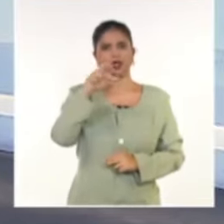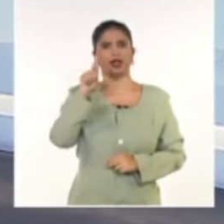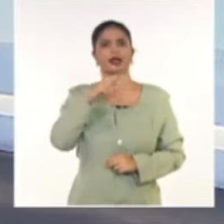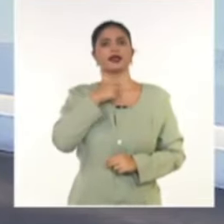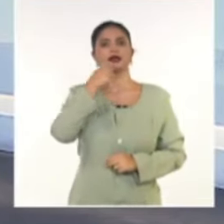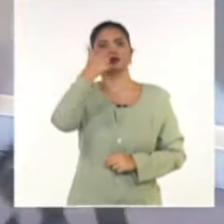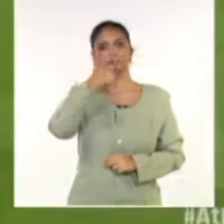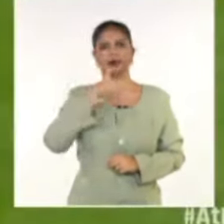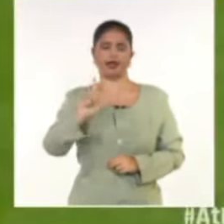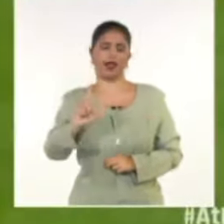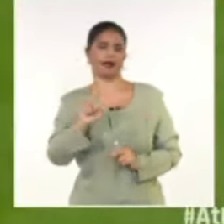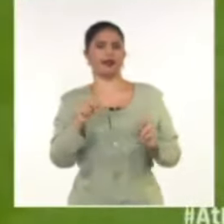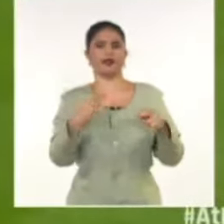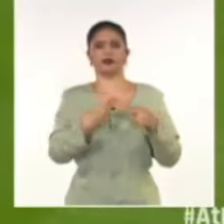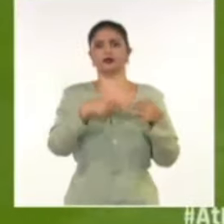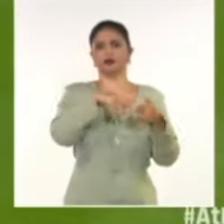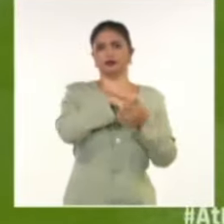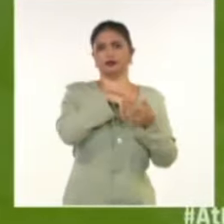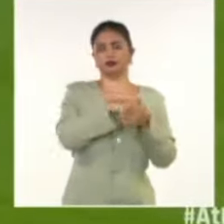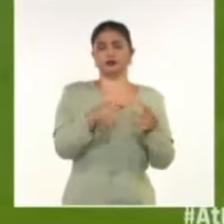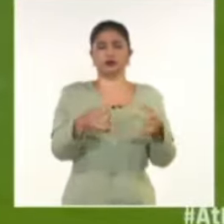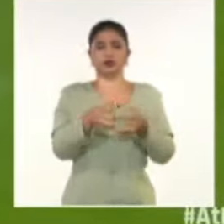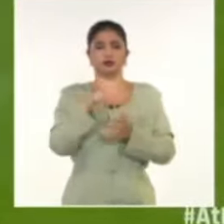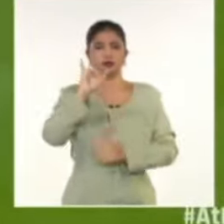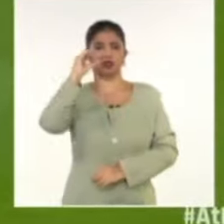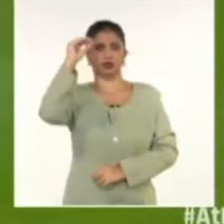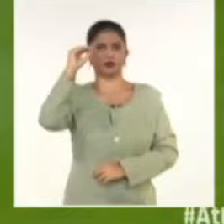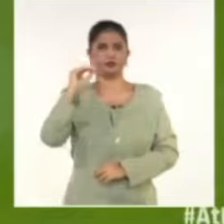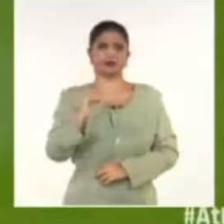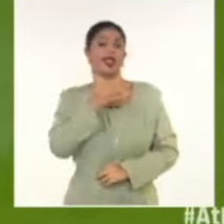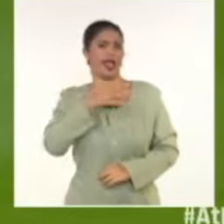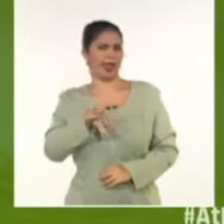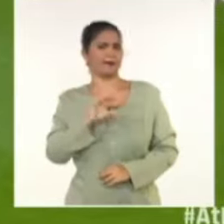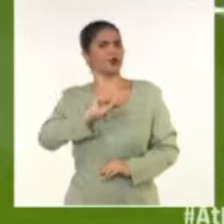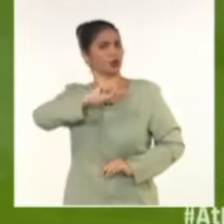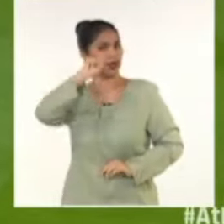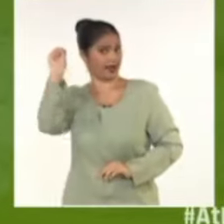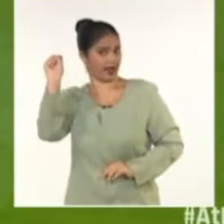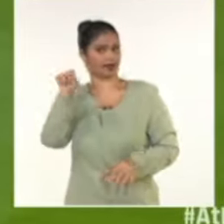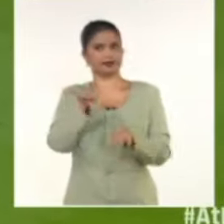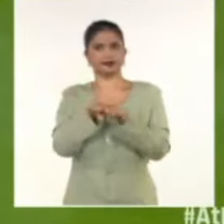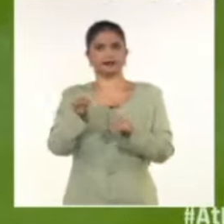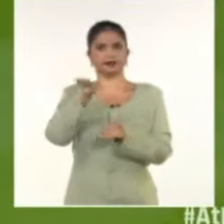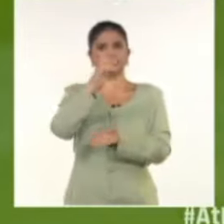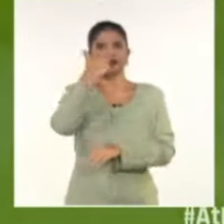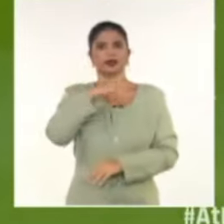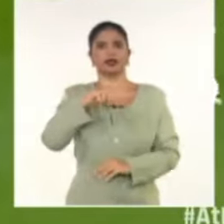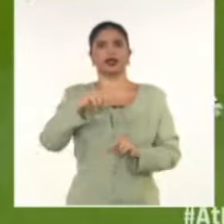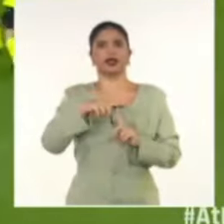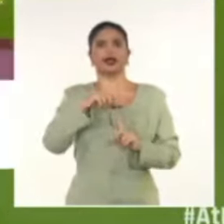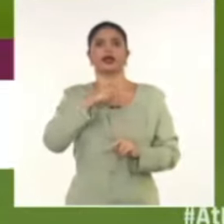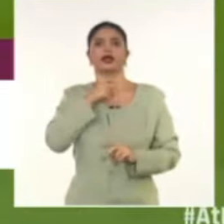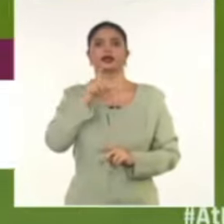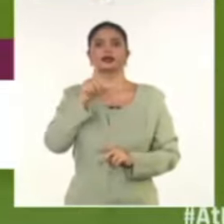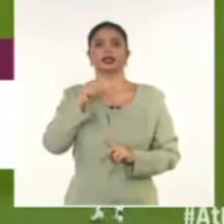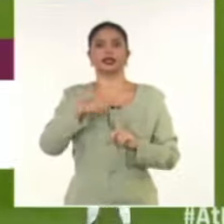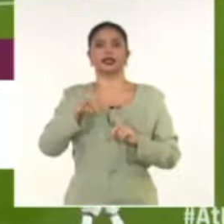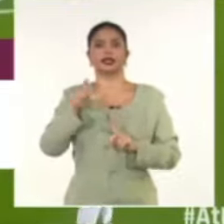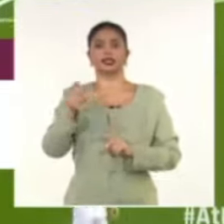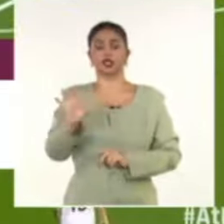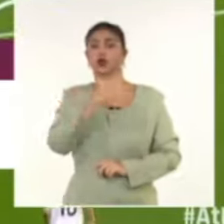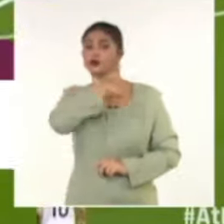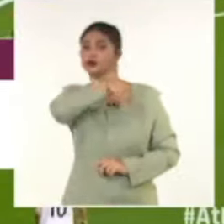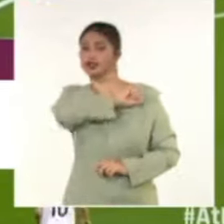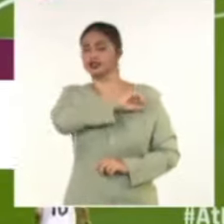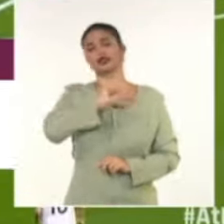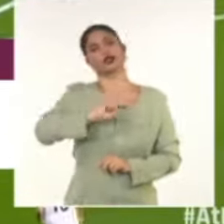octava jornada. El conjunto ocupa la sexta plaza y de conseguir la victoria superaría al Atlético, que empató este fin de semana ante el Real Madrid. El conjunto